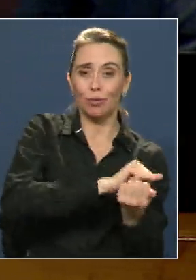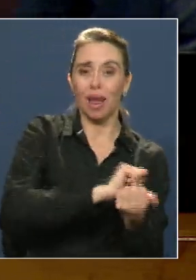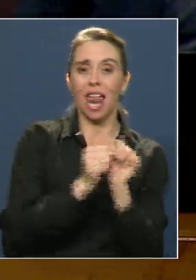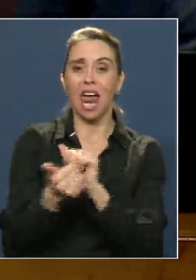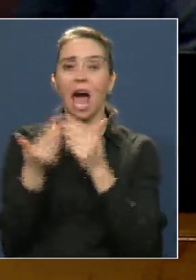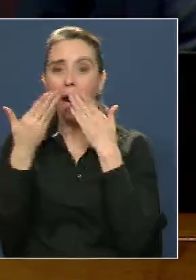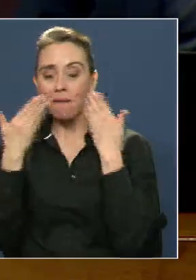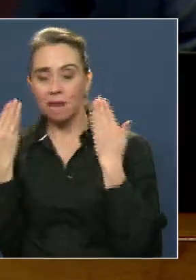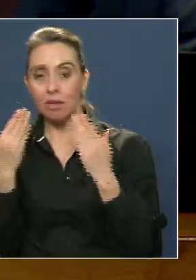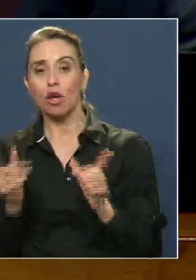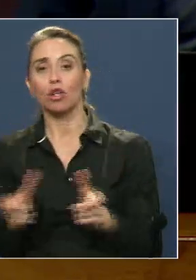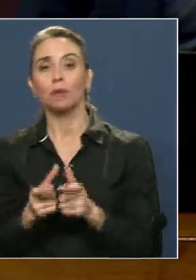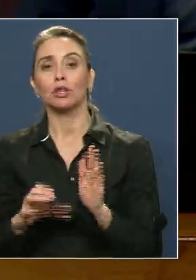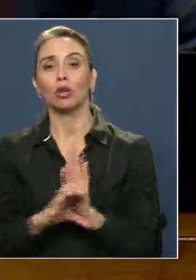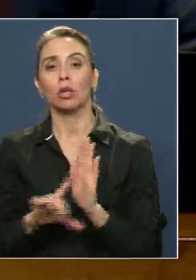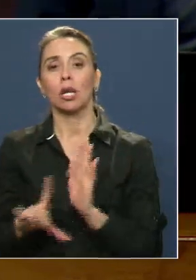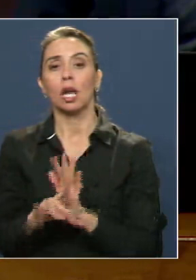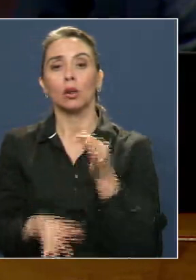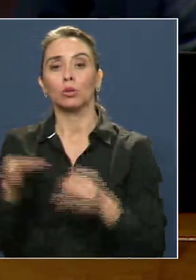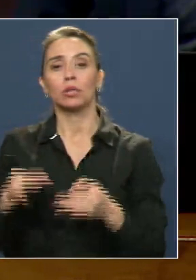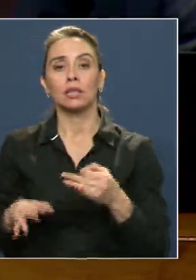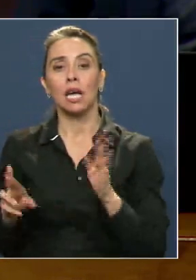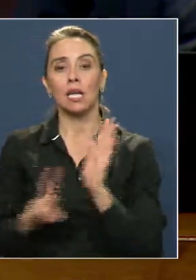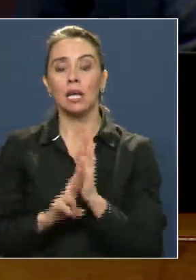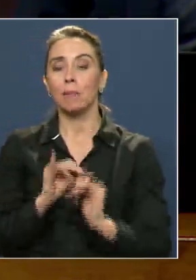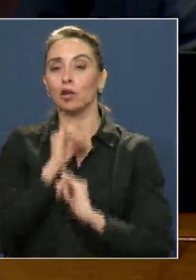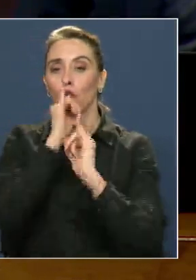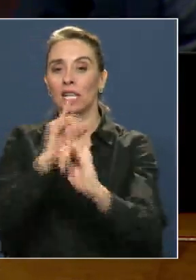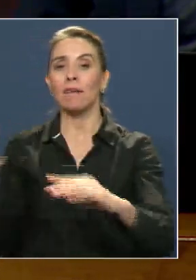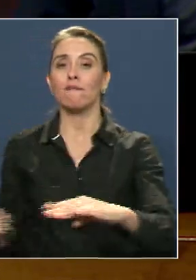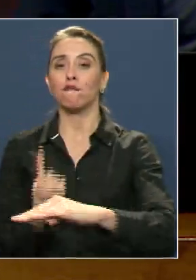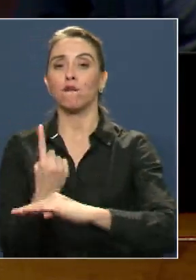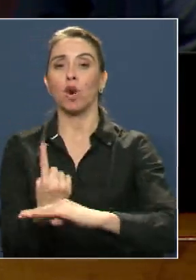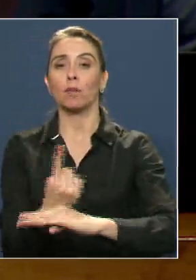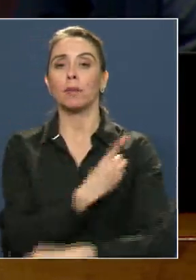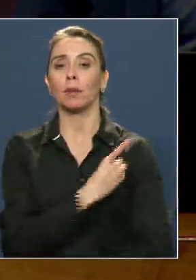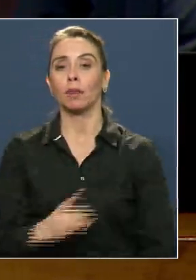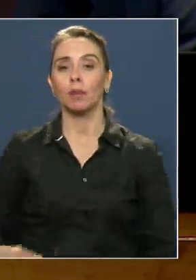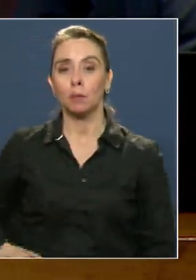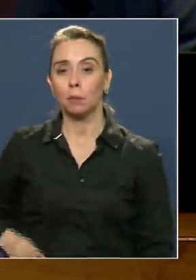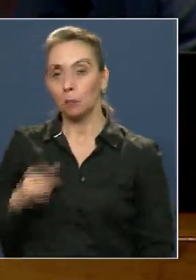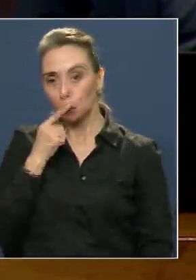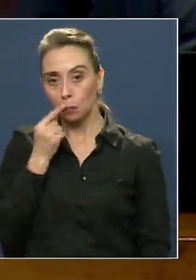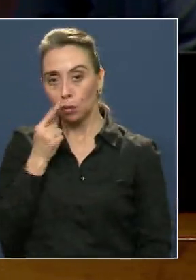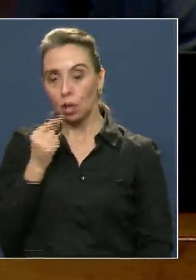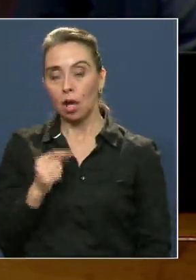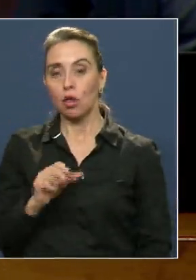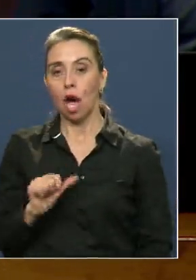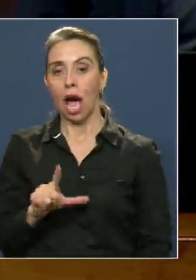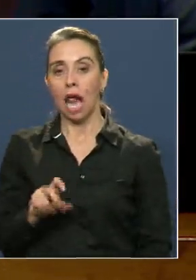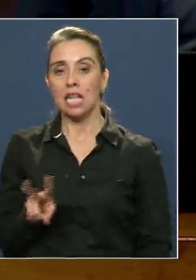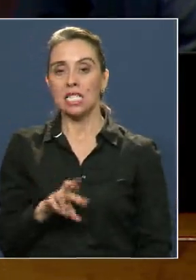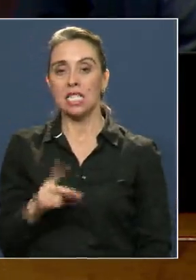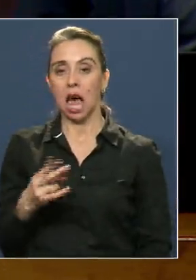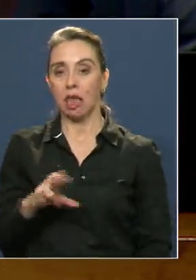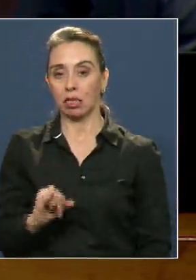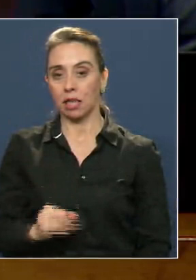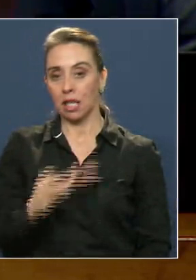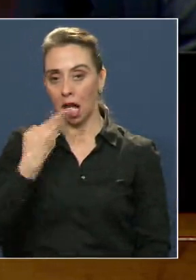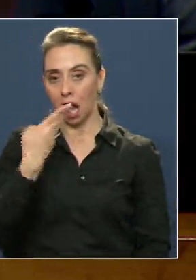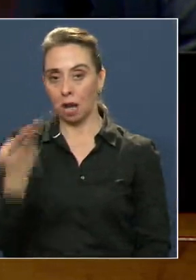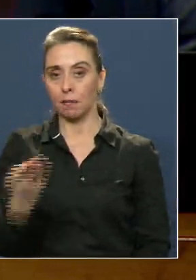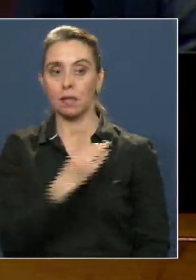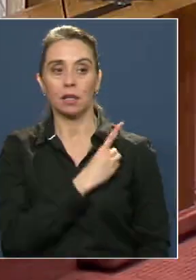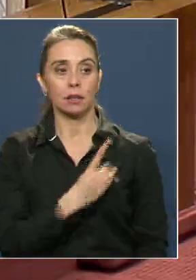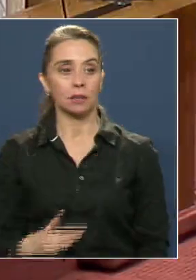el informe de la Comisión de Constitución, Legislación, Justicia y Reglamento el honorable diputado don Jorge Alessandri. Tiene la palabra,